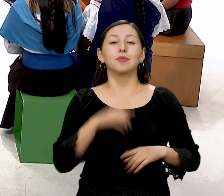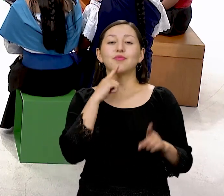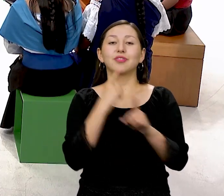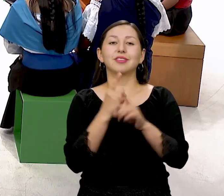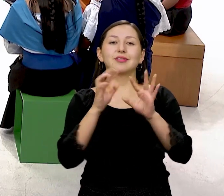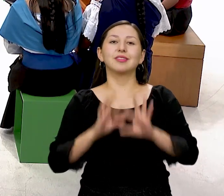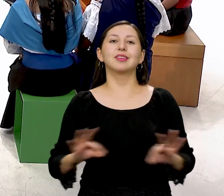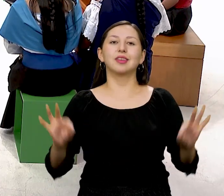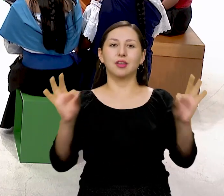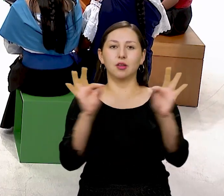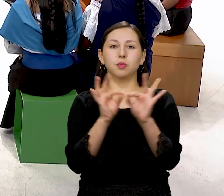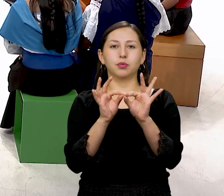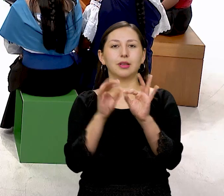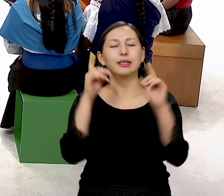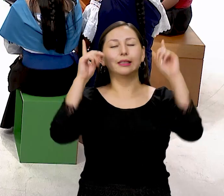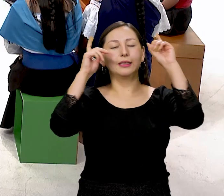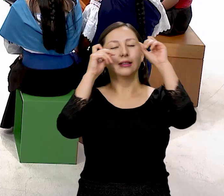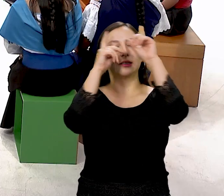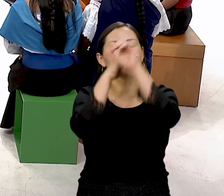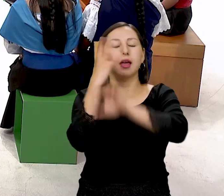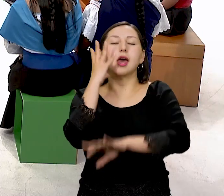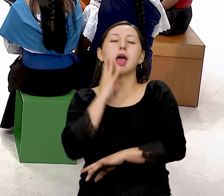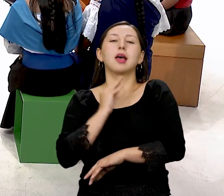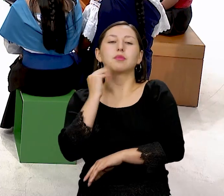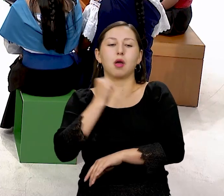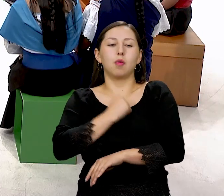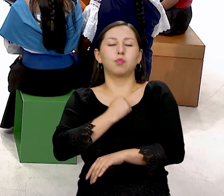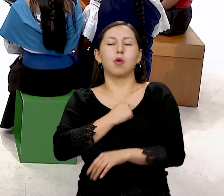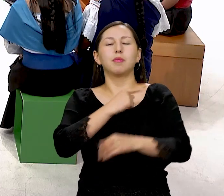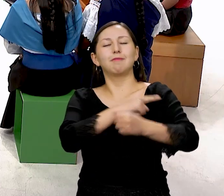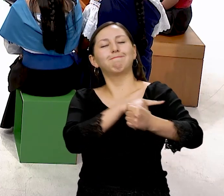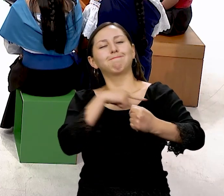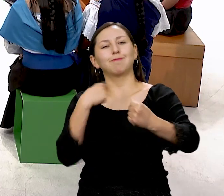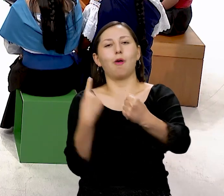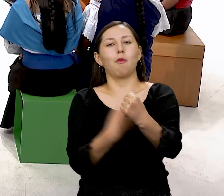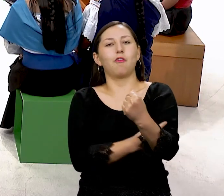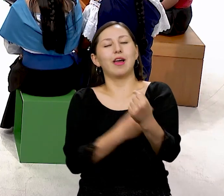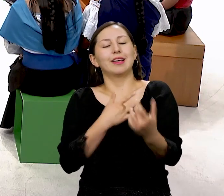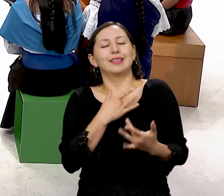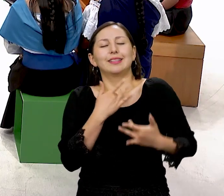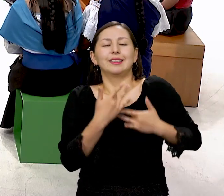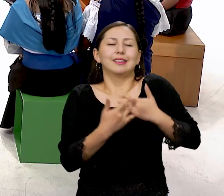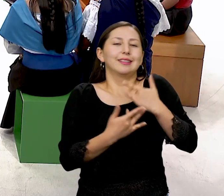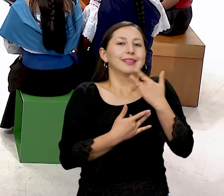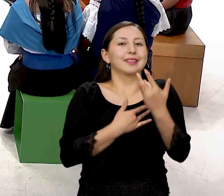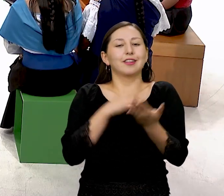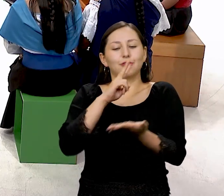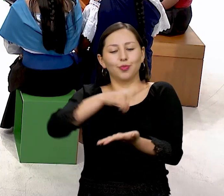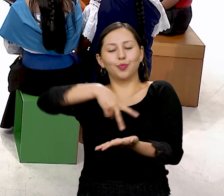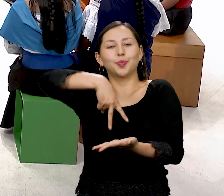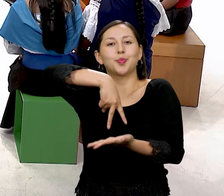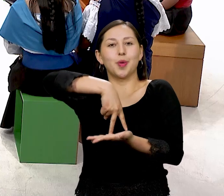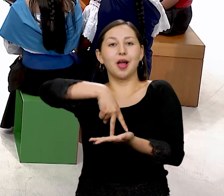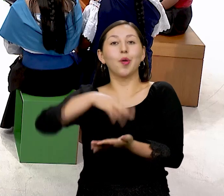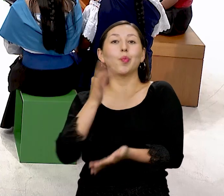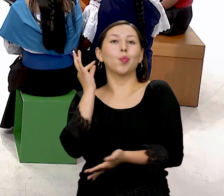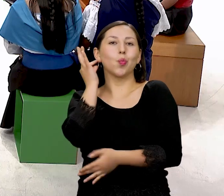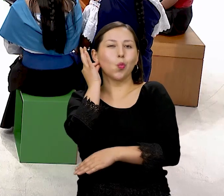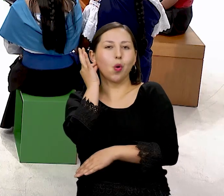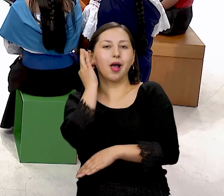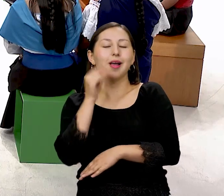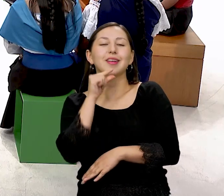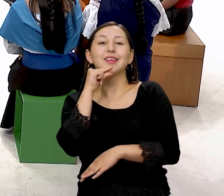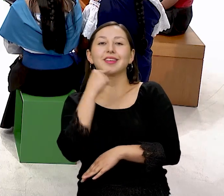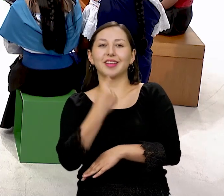sin embargo, yo creo que todas estas experiencias a mí me han fortalecido como persona y como mujer quichua, que me